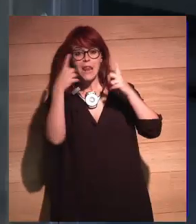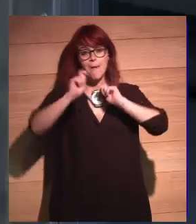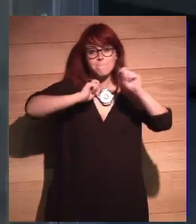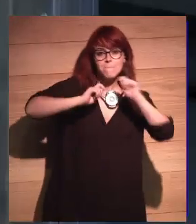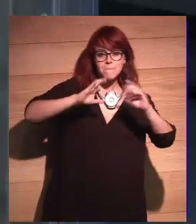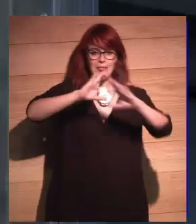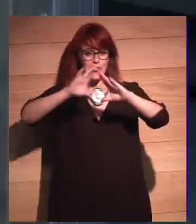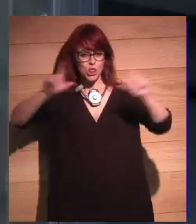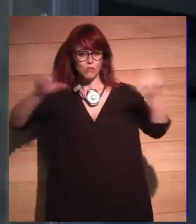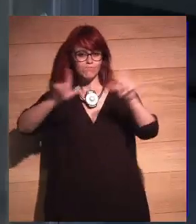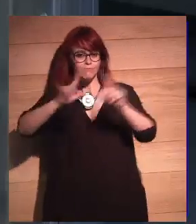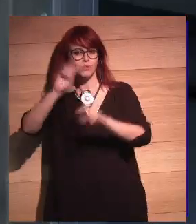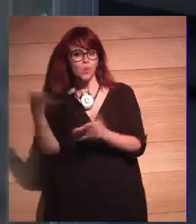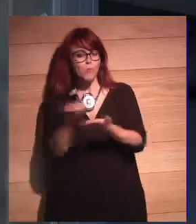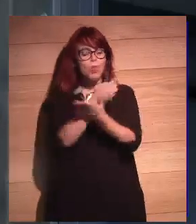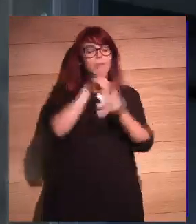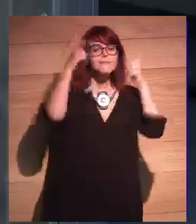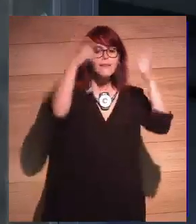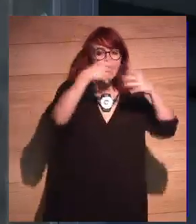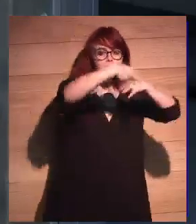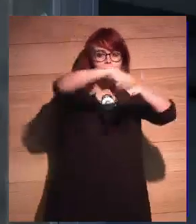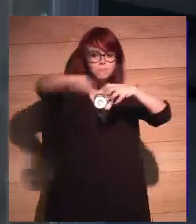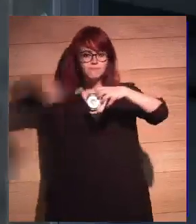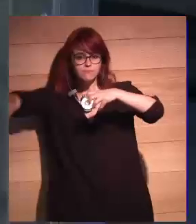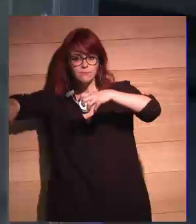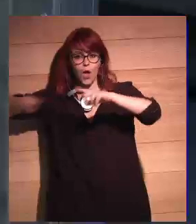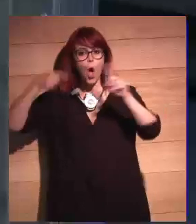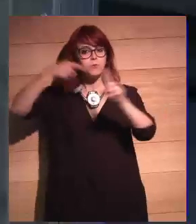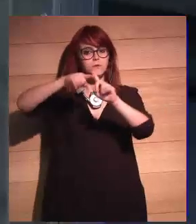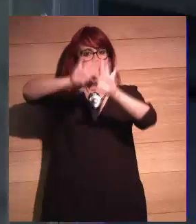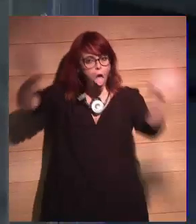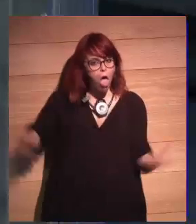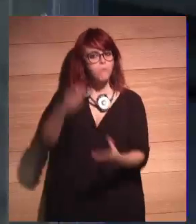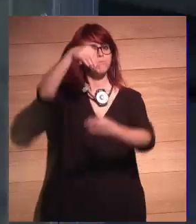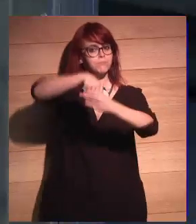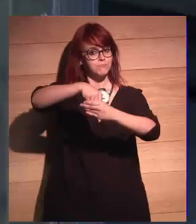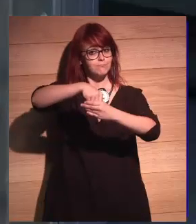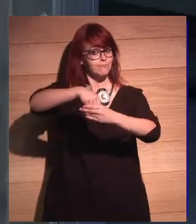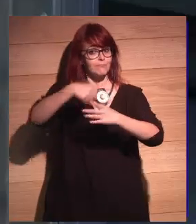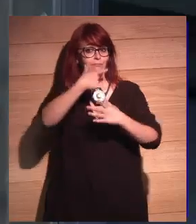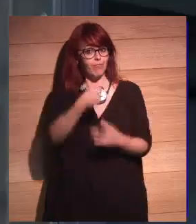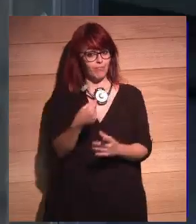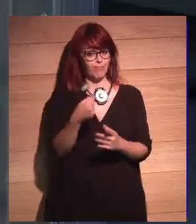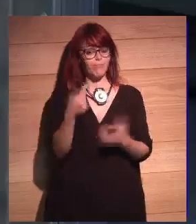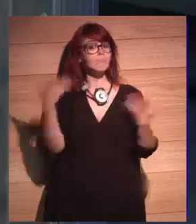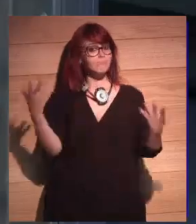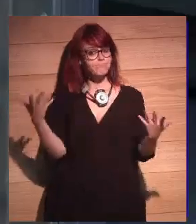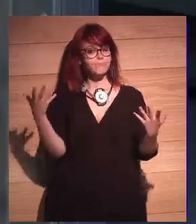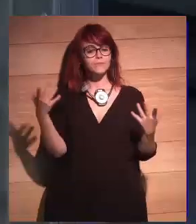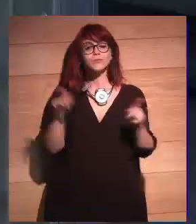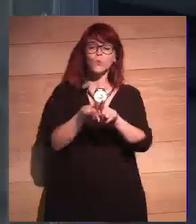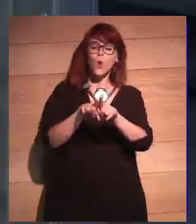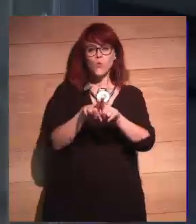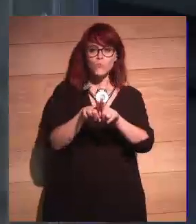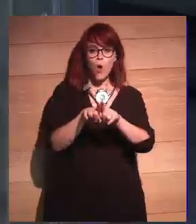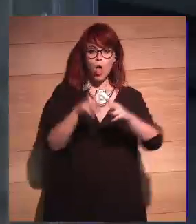en pequeñas piezas y volver a remontarlos, a rejuntarlos, digamos, otra vez. Entonces, tenemos muchísimos... Es como si